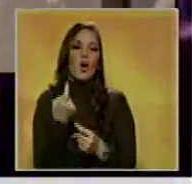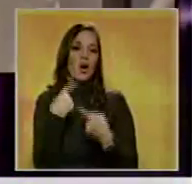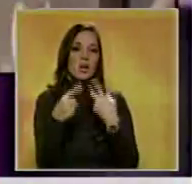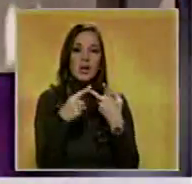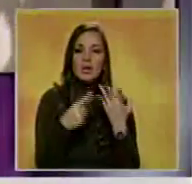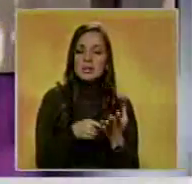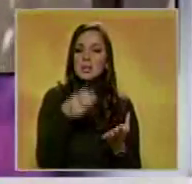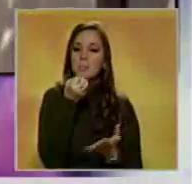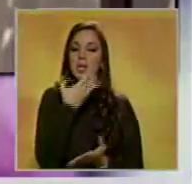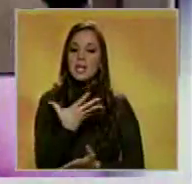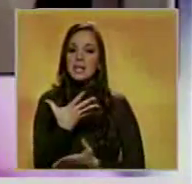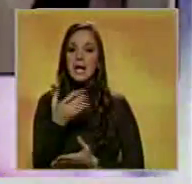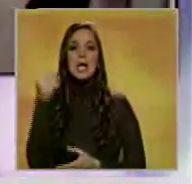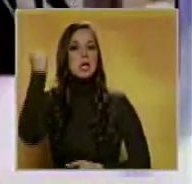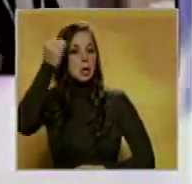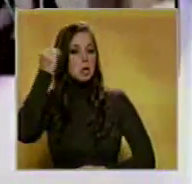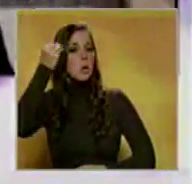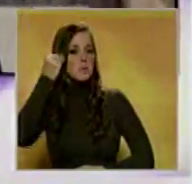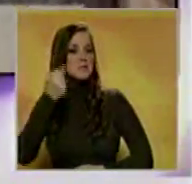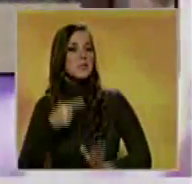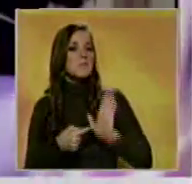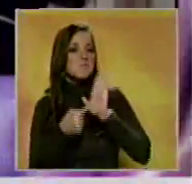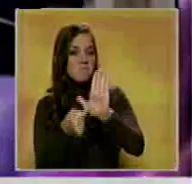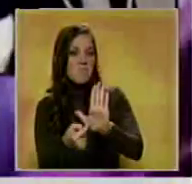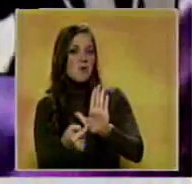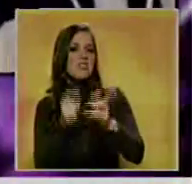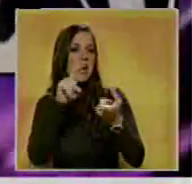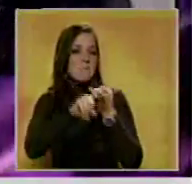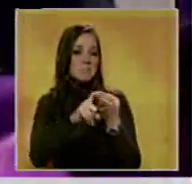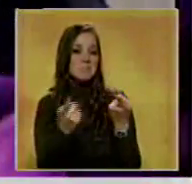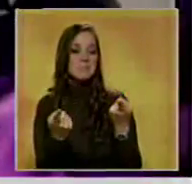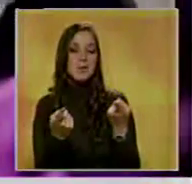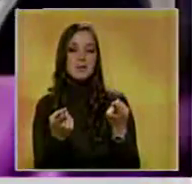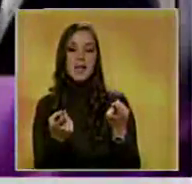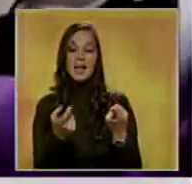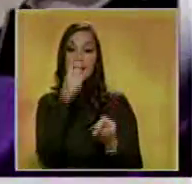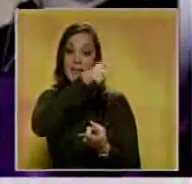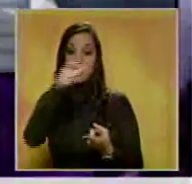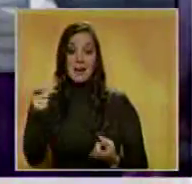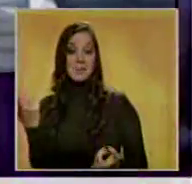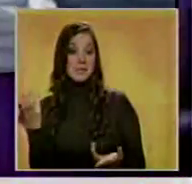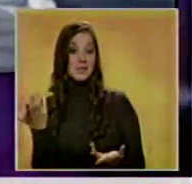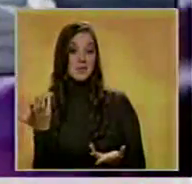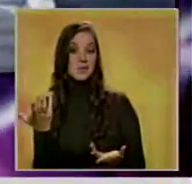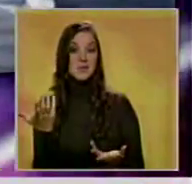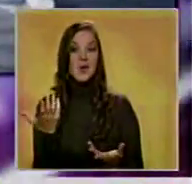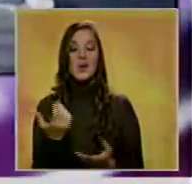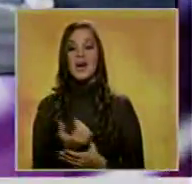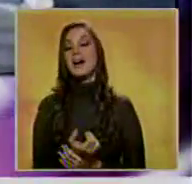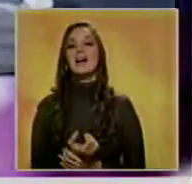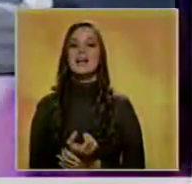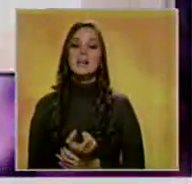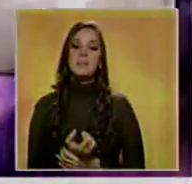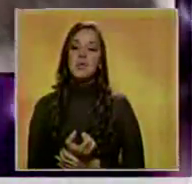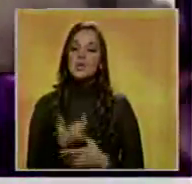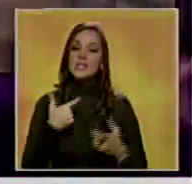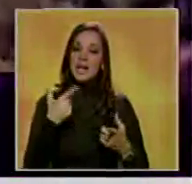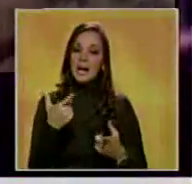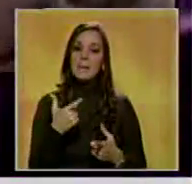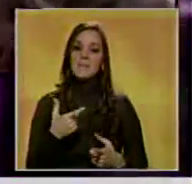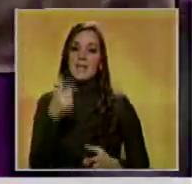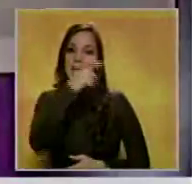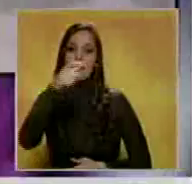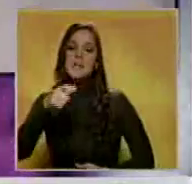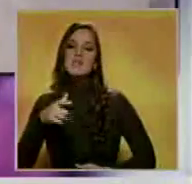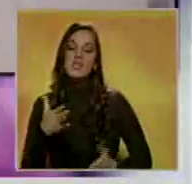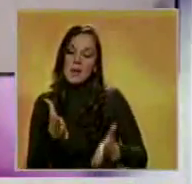siempre la apuesta más segura y lo más fácil, sino pues más bien tratar de darle a la gente, de una u otra manera, intentar llegar a lo que la